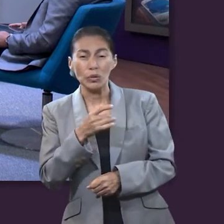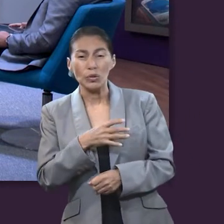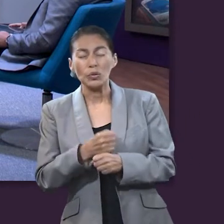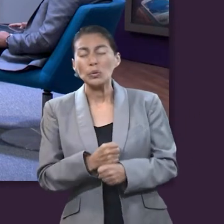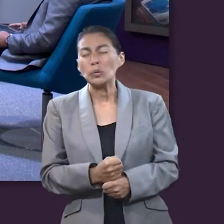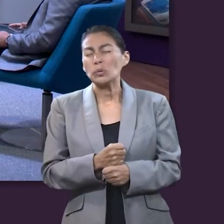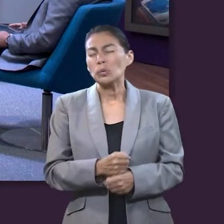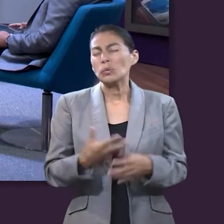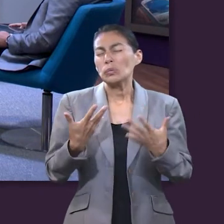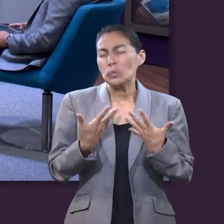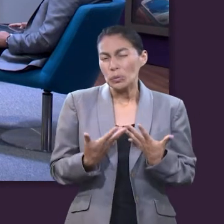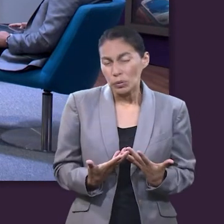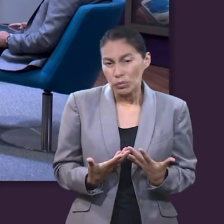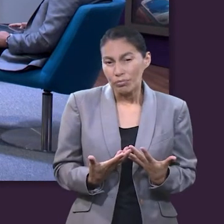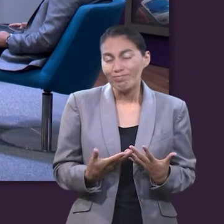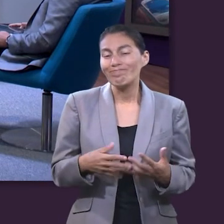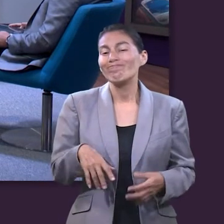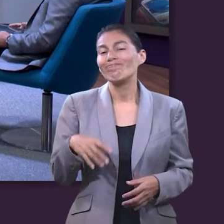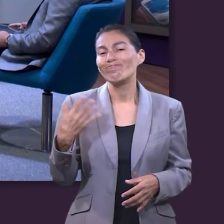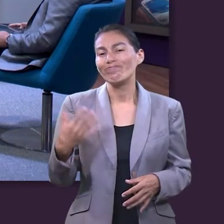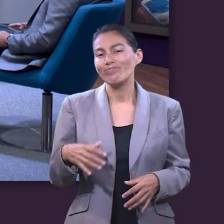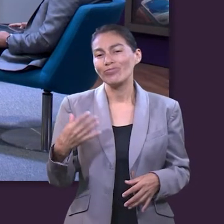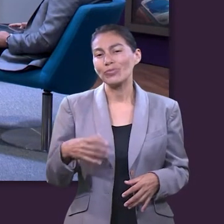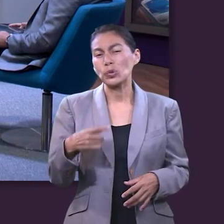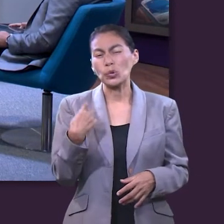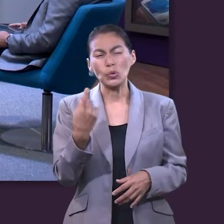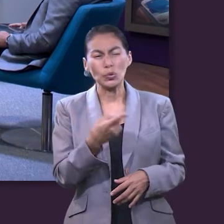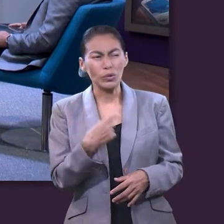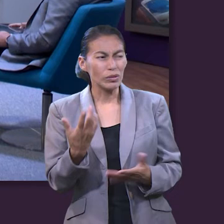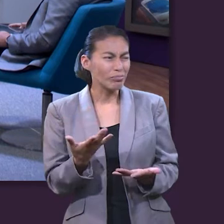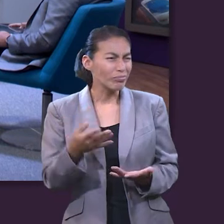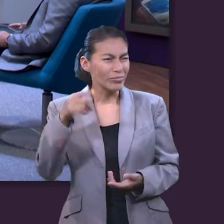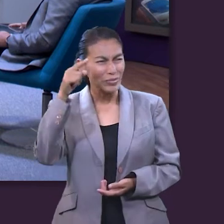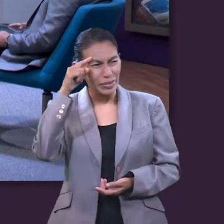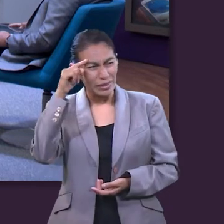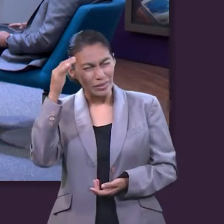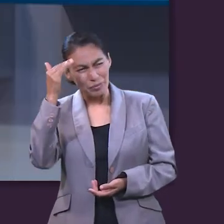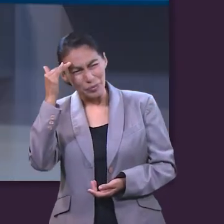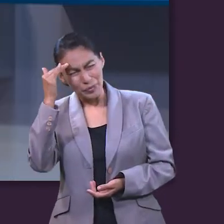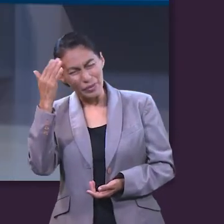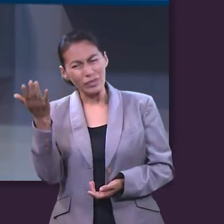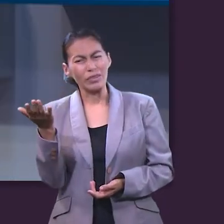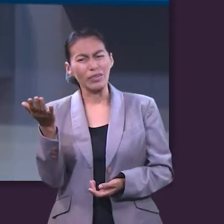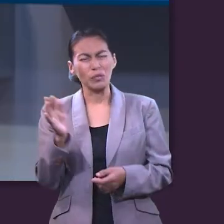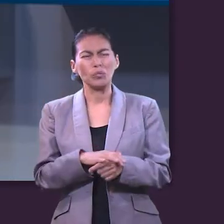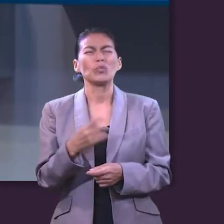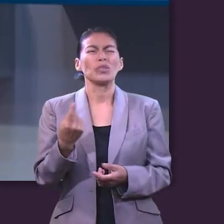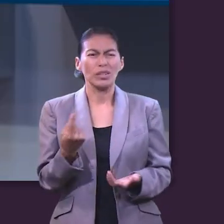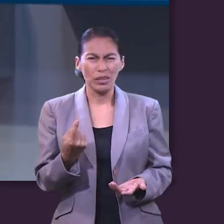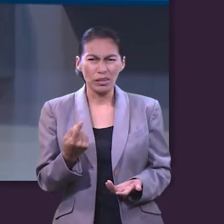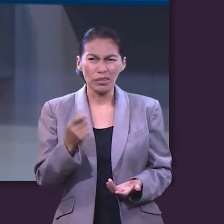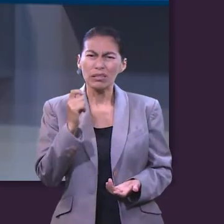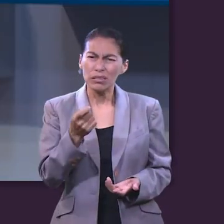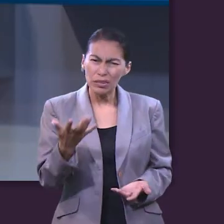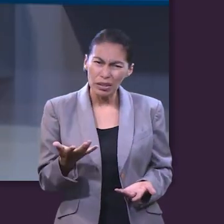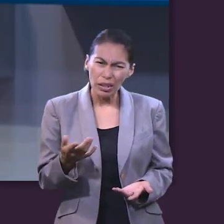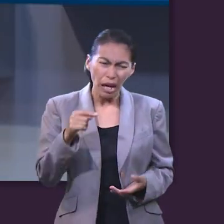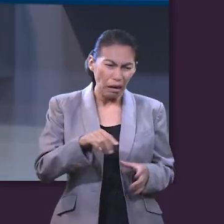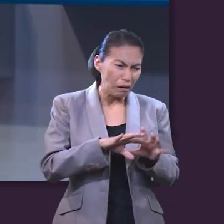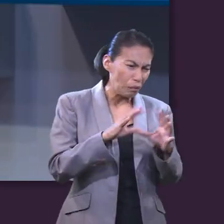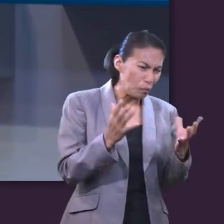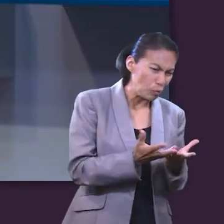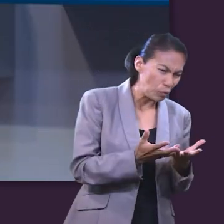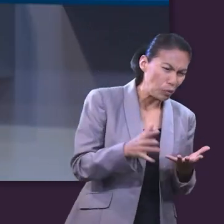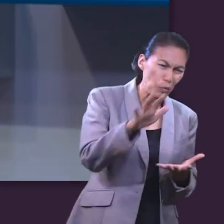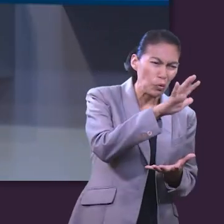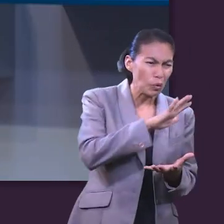esperanza, como lo hemos hecho en las lecciones pasadas, pues de pronto nos podemos poner profundos y preguntar, ¿pero por qué? O ¿pero por qué